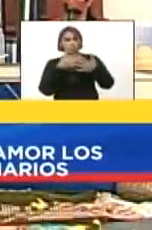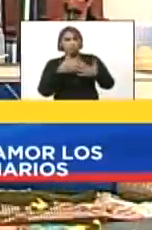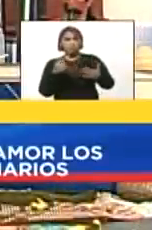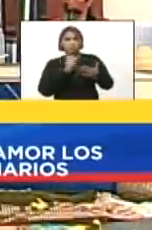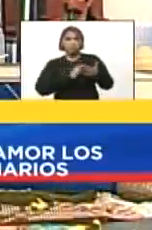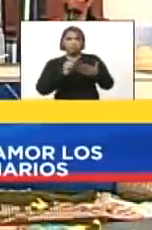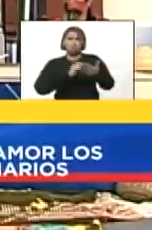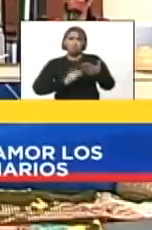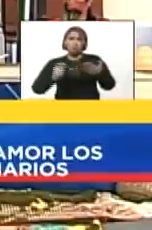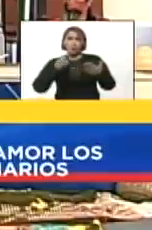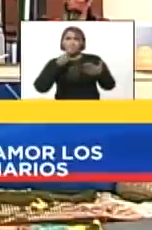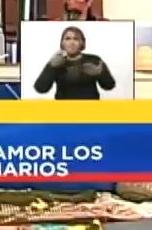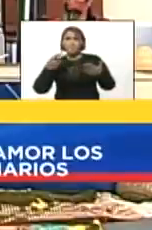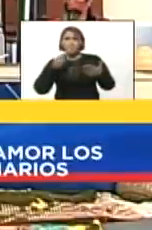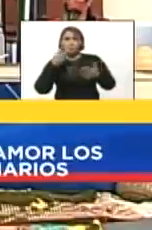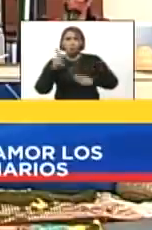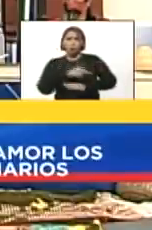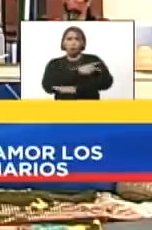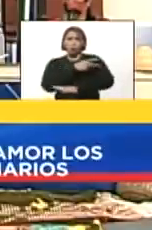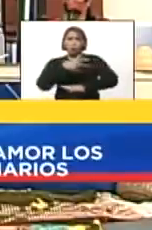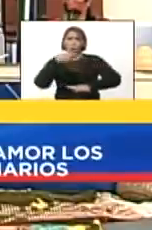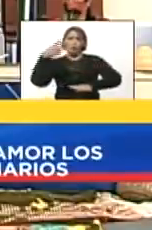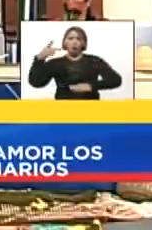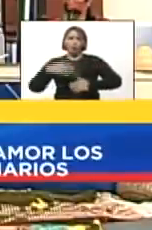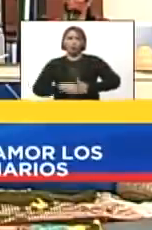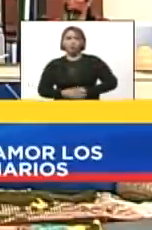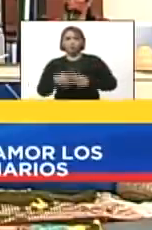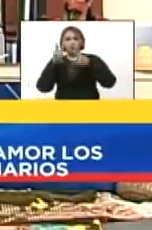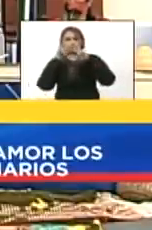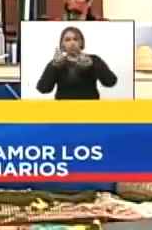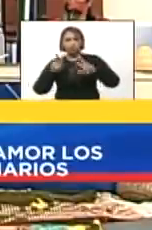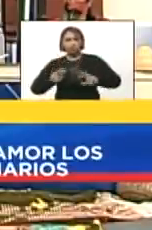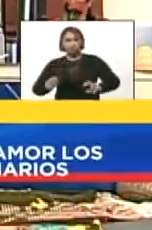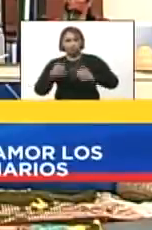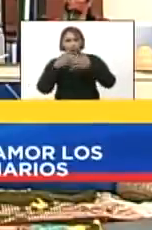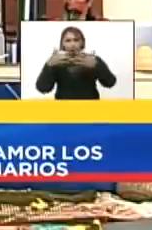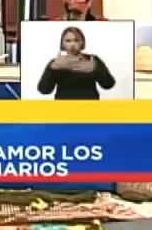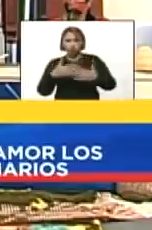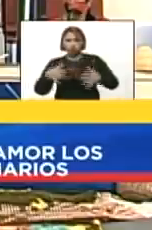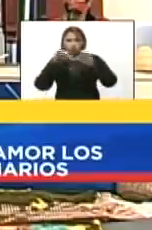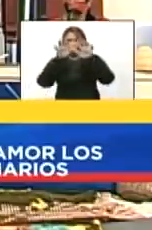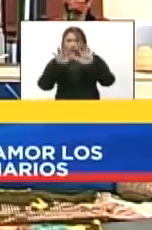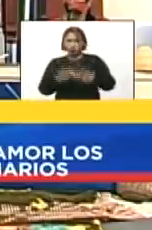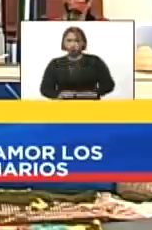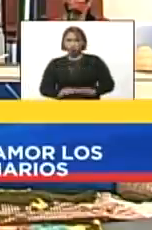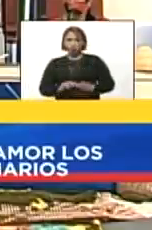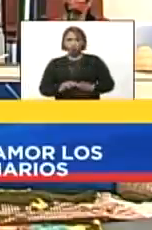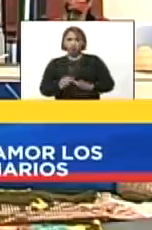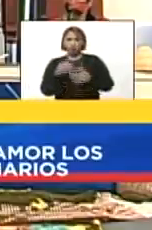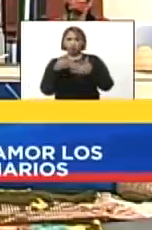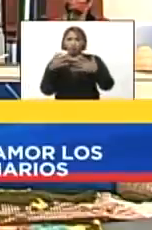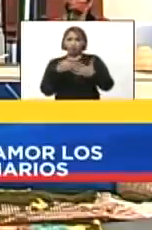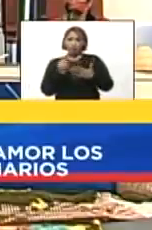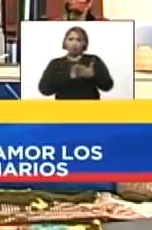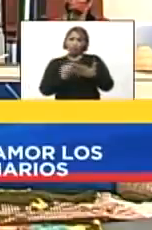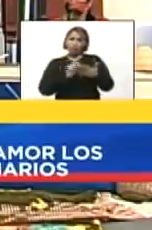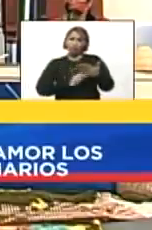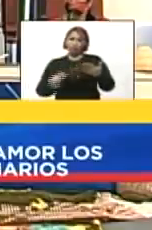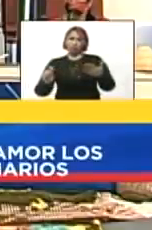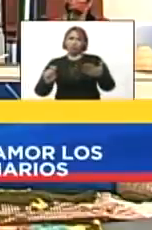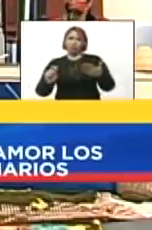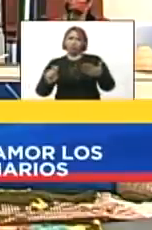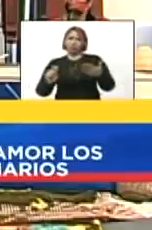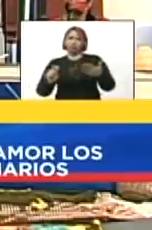escritores, poetas, investigadores, dramaturgos han escrito obras que deben ser conocidas por nuestro